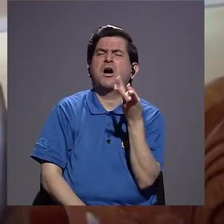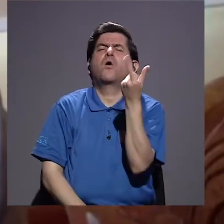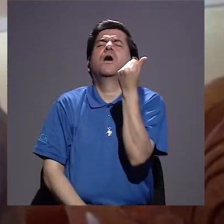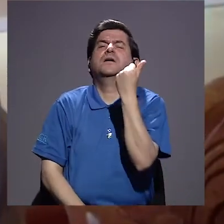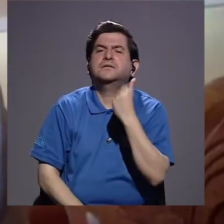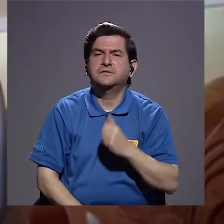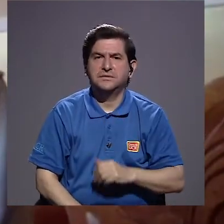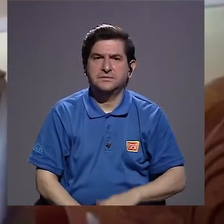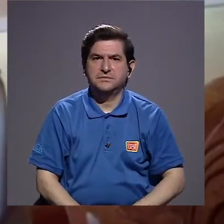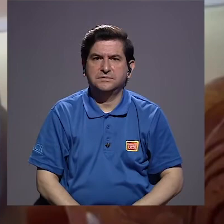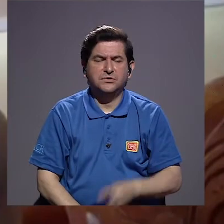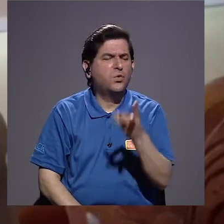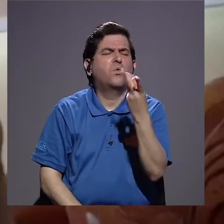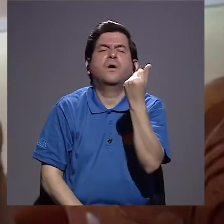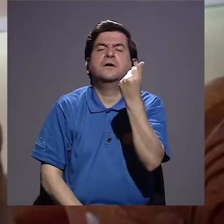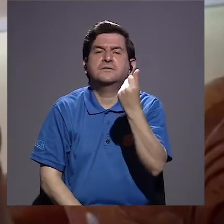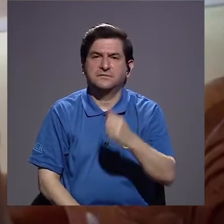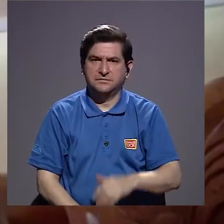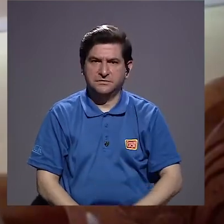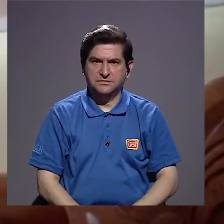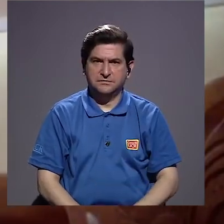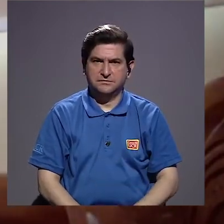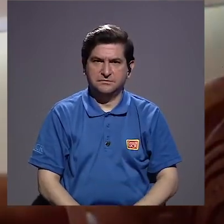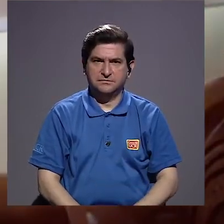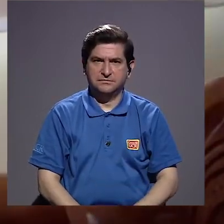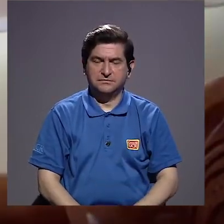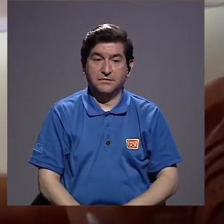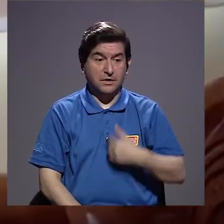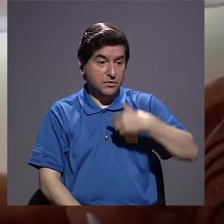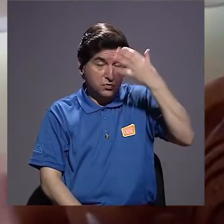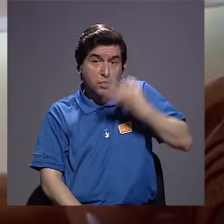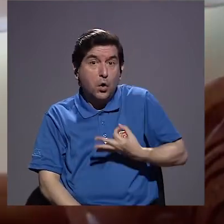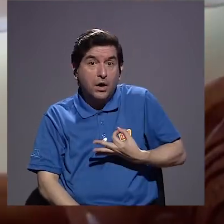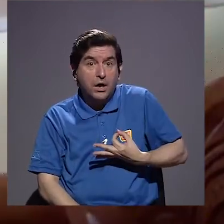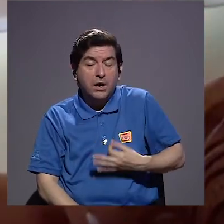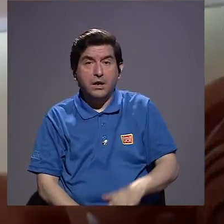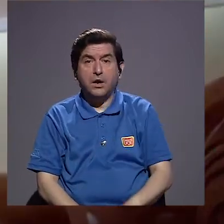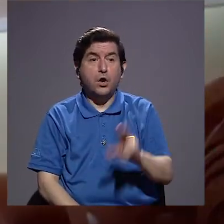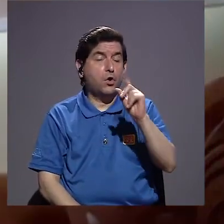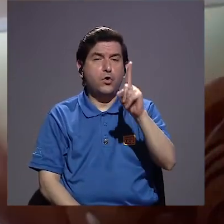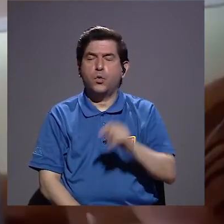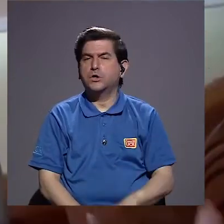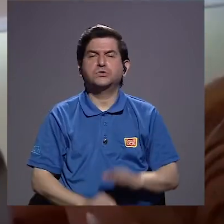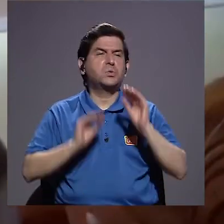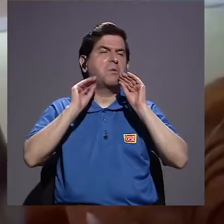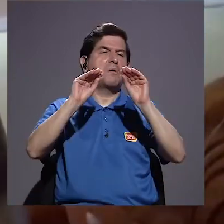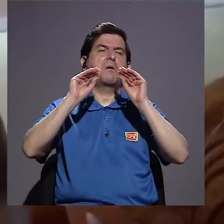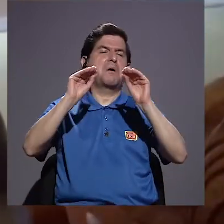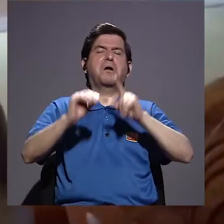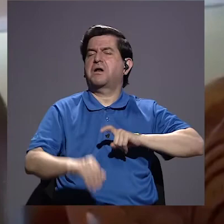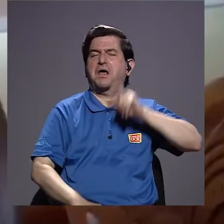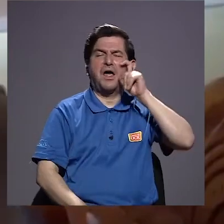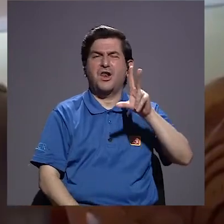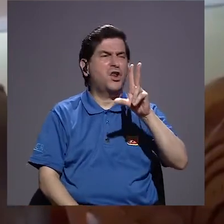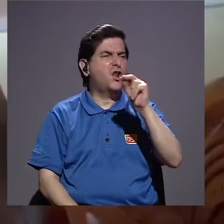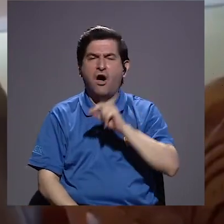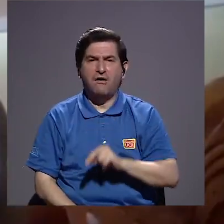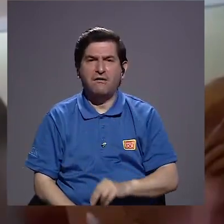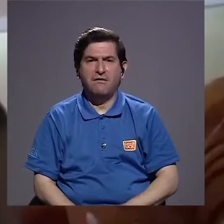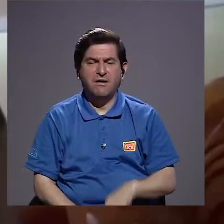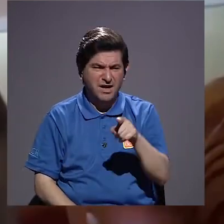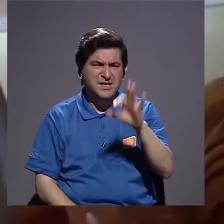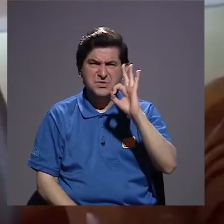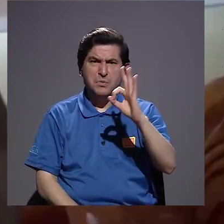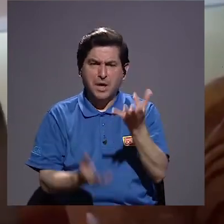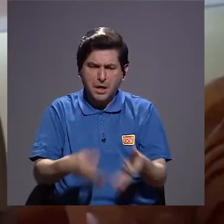género. ¿Cuántas? Yo creo que esa no es hacer una cátedra de género, no. Eso